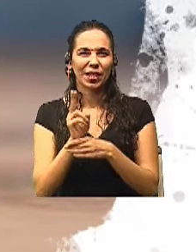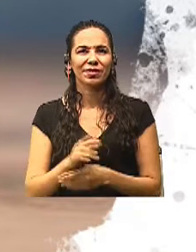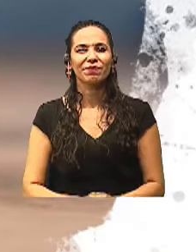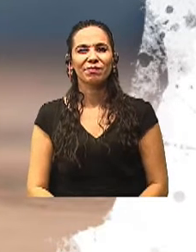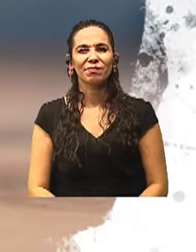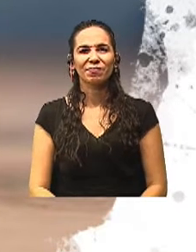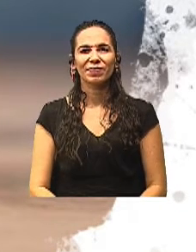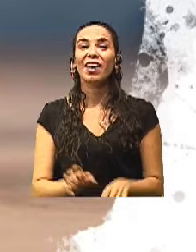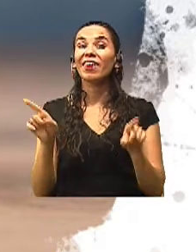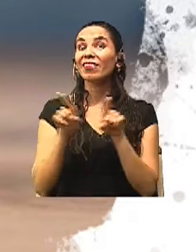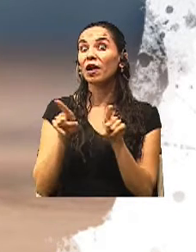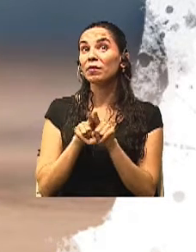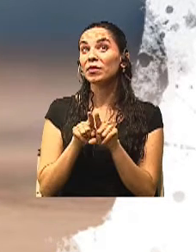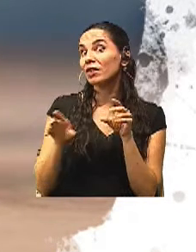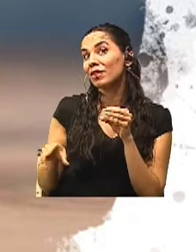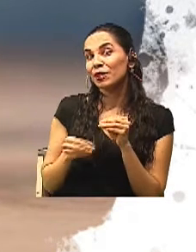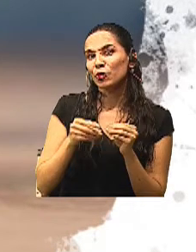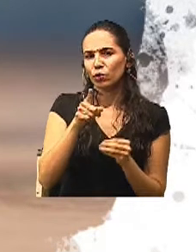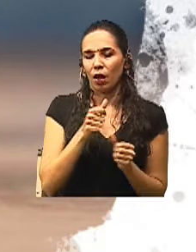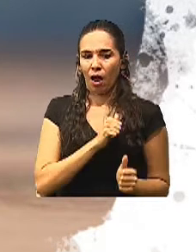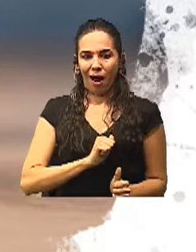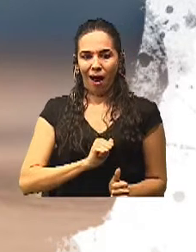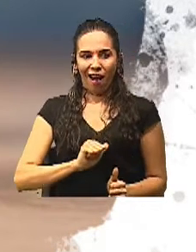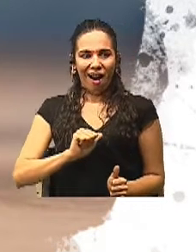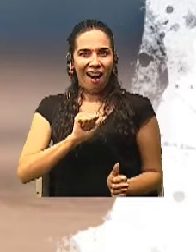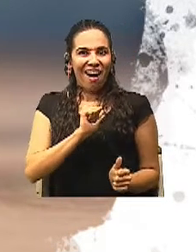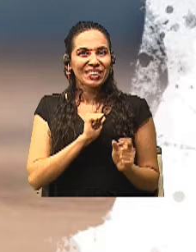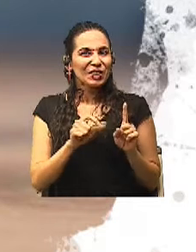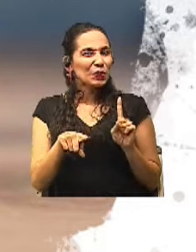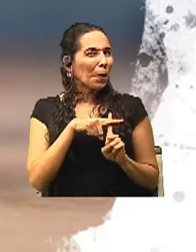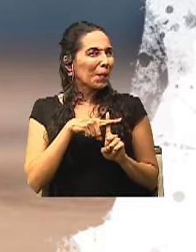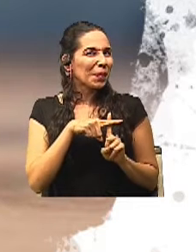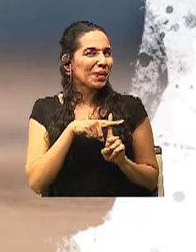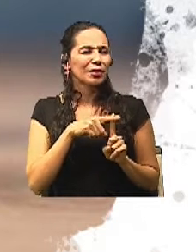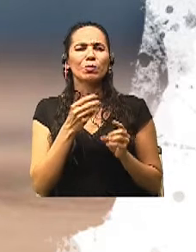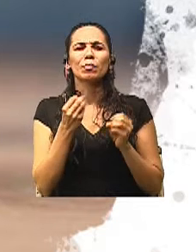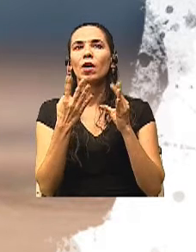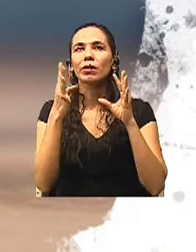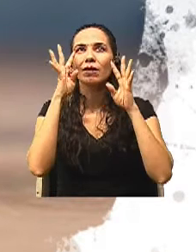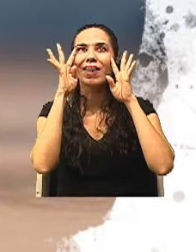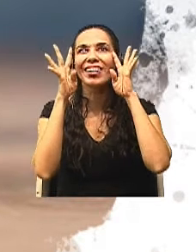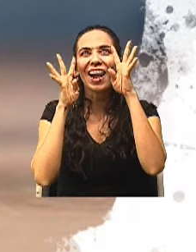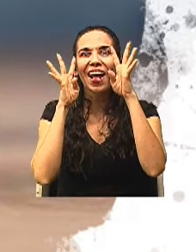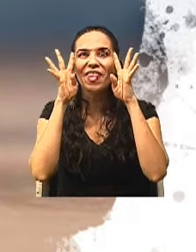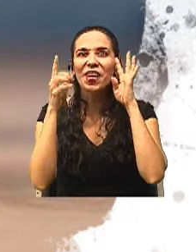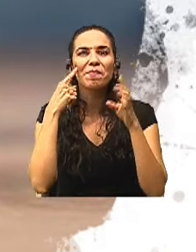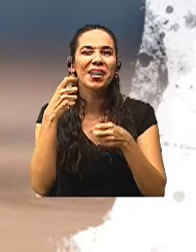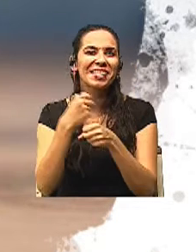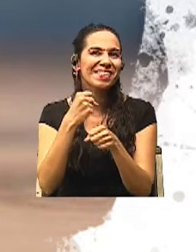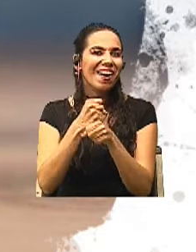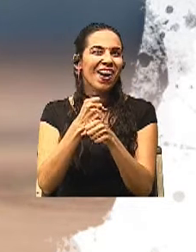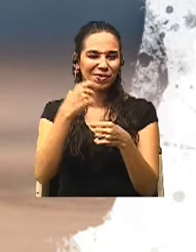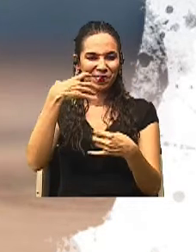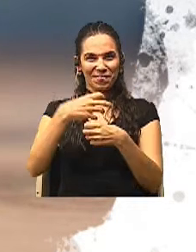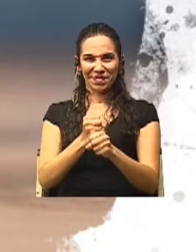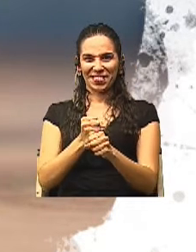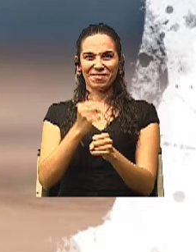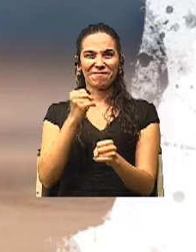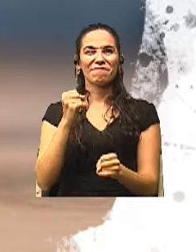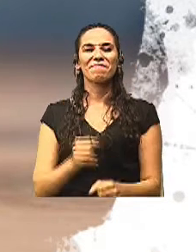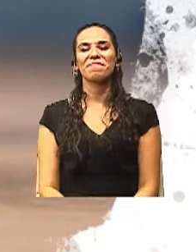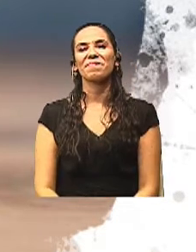Además, necesito que tengan una actitud positiva y mucha creatividad para hacer los trabajos al final.